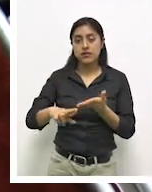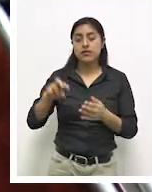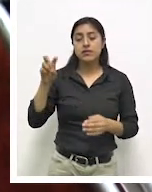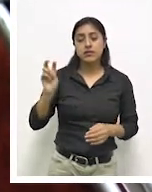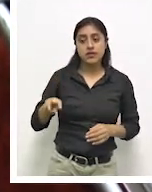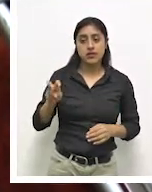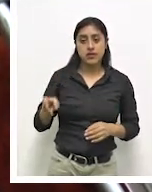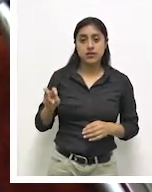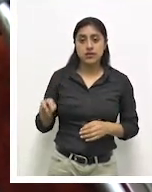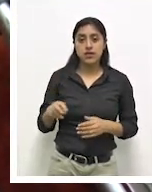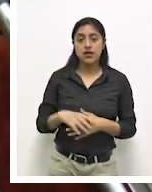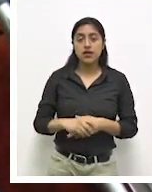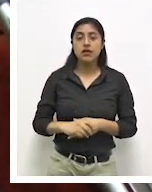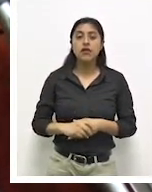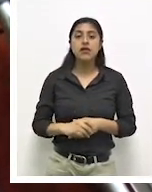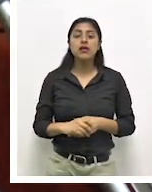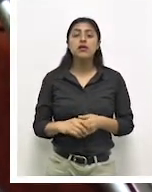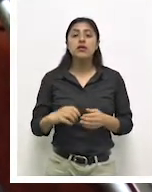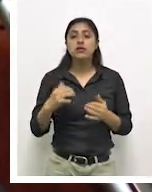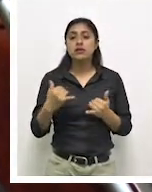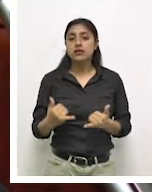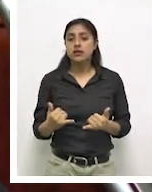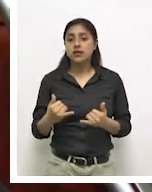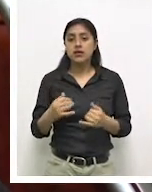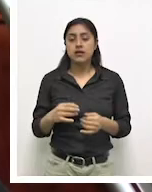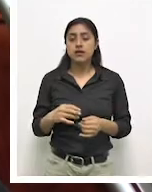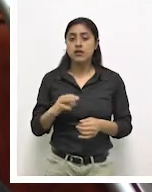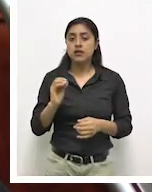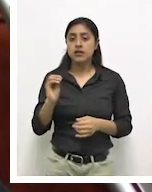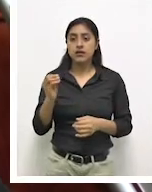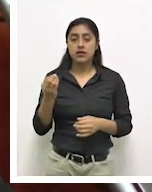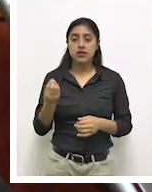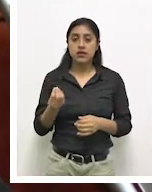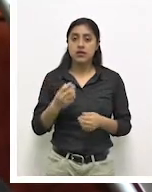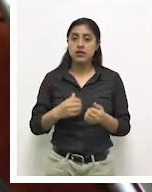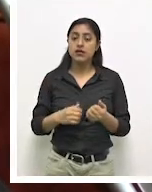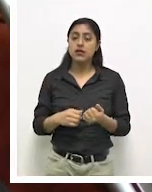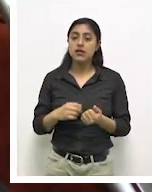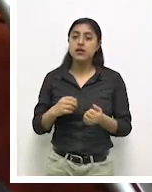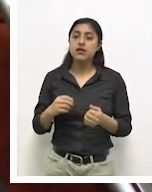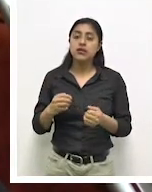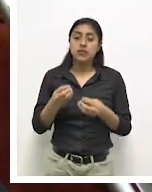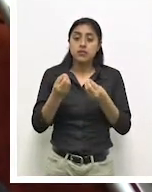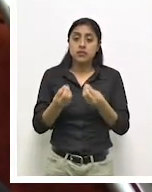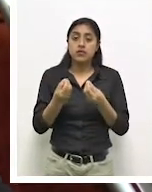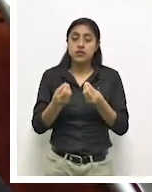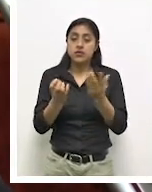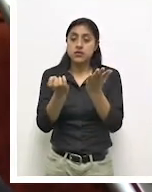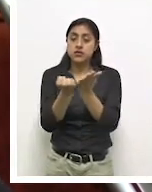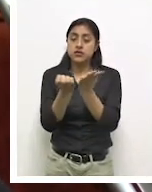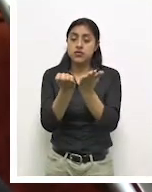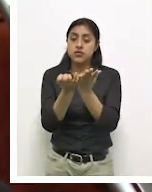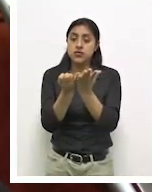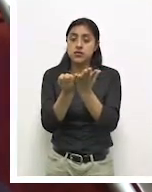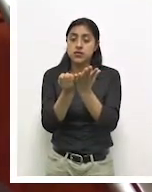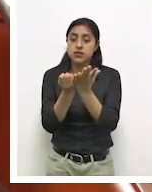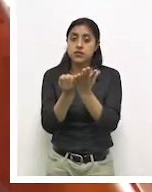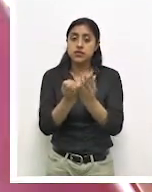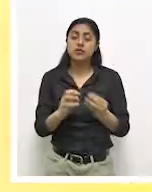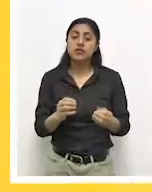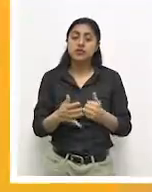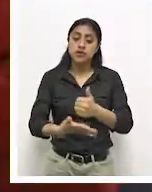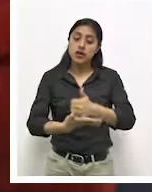porque las fundaciones que nos han estado ayudando a los repatriados nos han apoyado bastante, en mi caso sin ningún